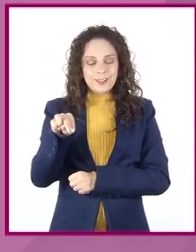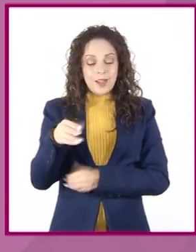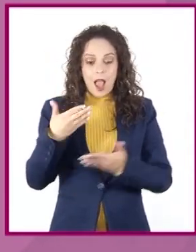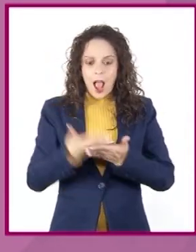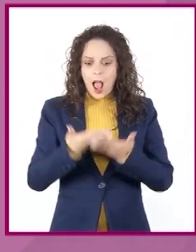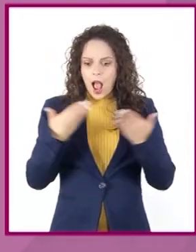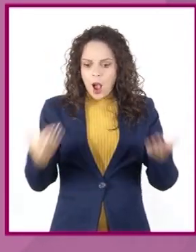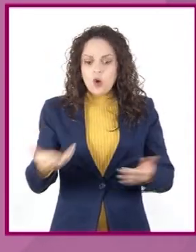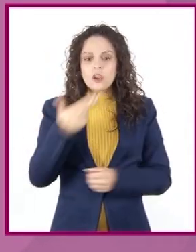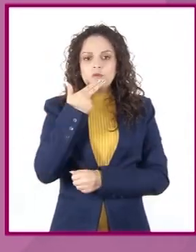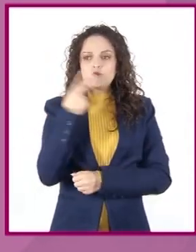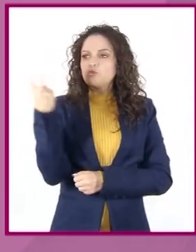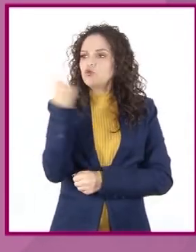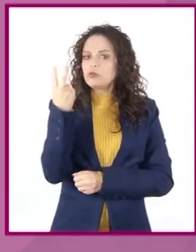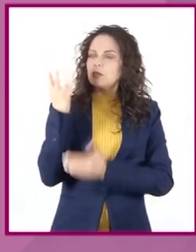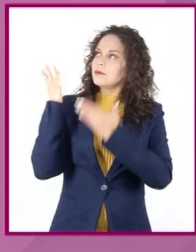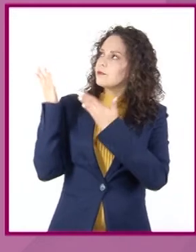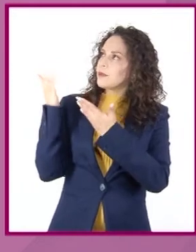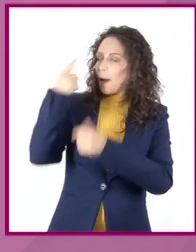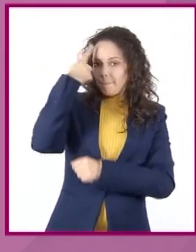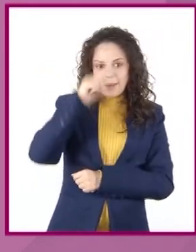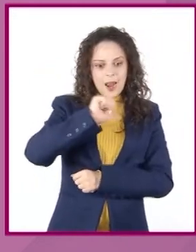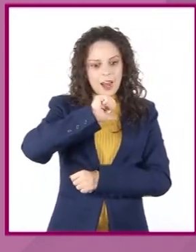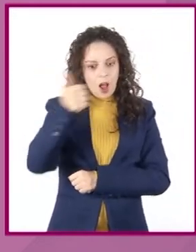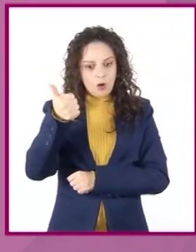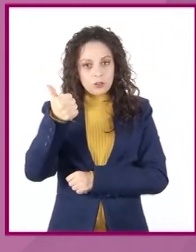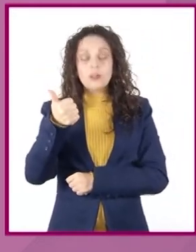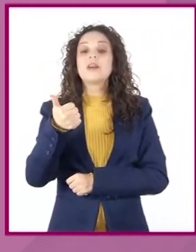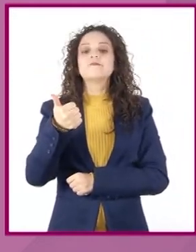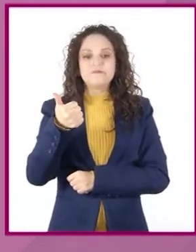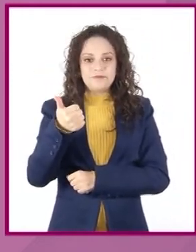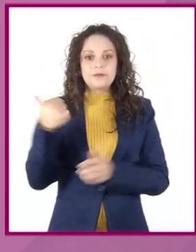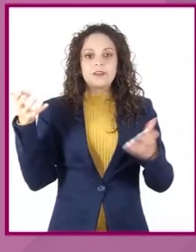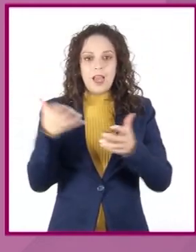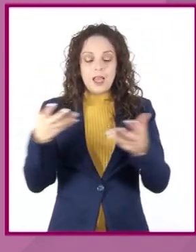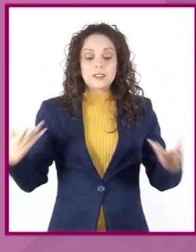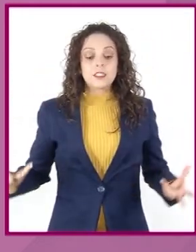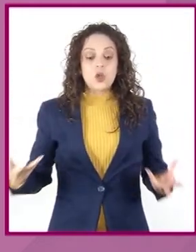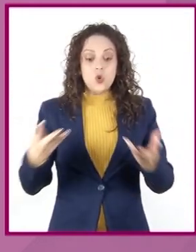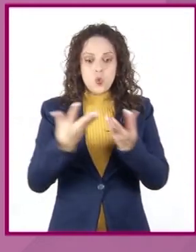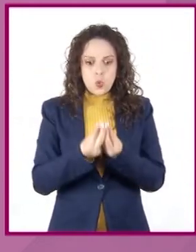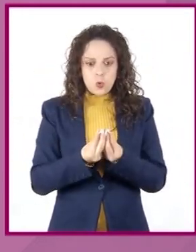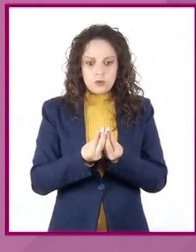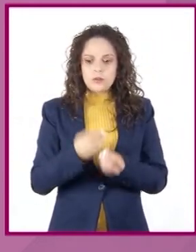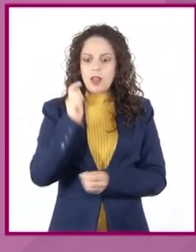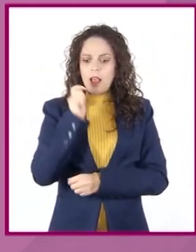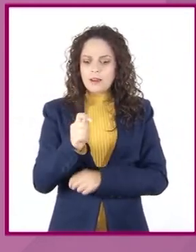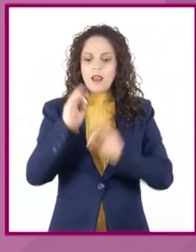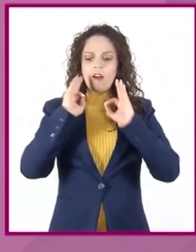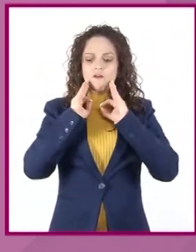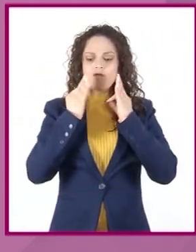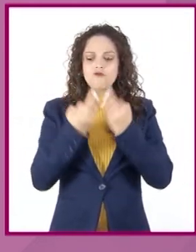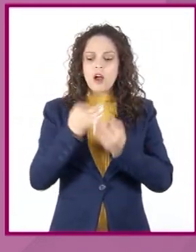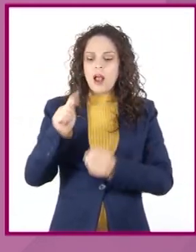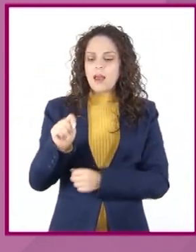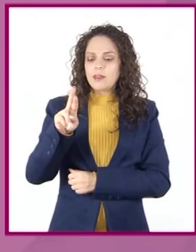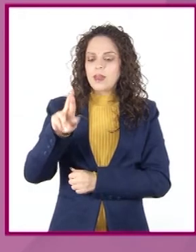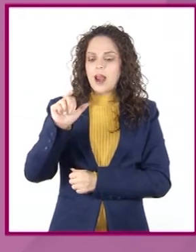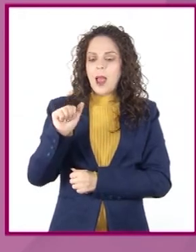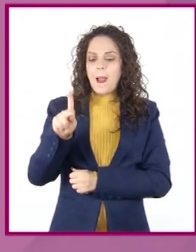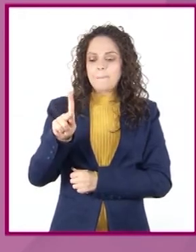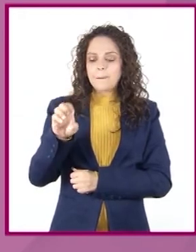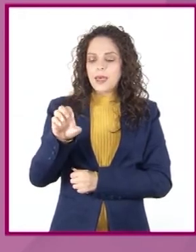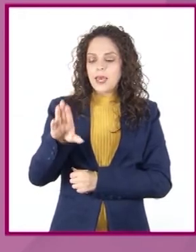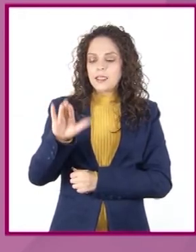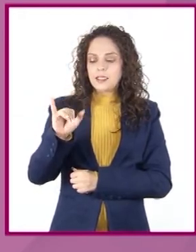estos dos prismas para construir otro. Unámoslos para formar la base con la forma de un trapecio rectangular. ¿cuál